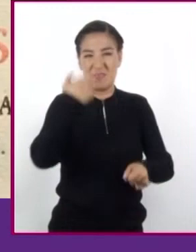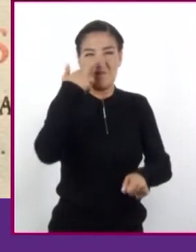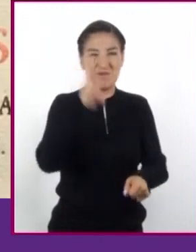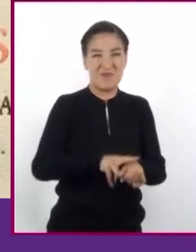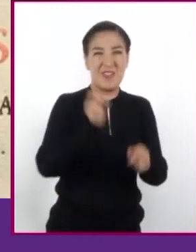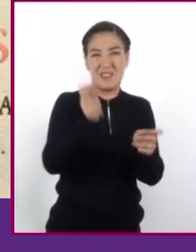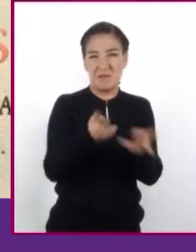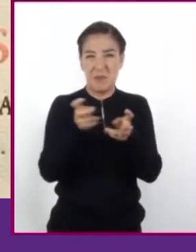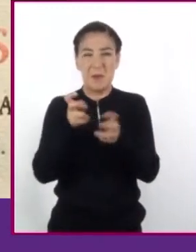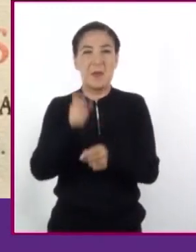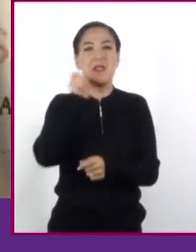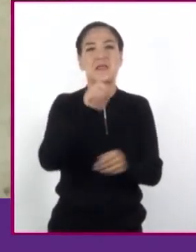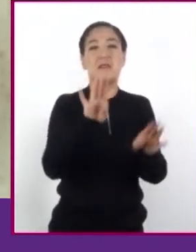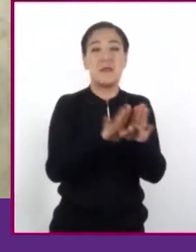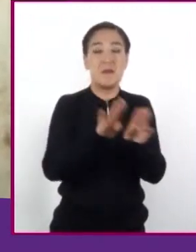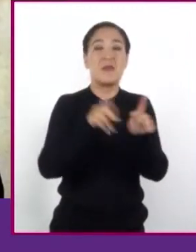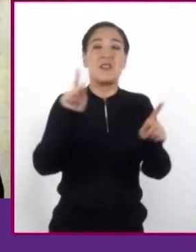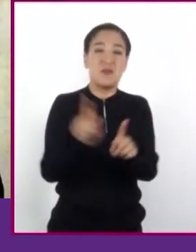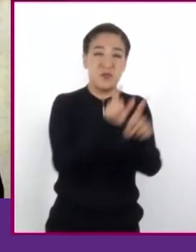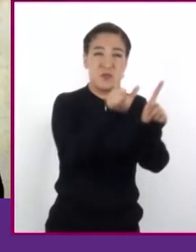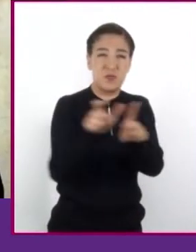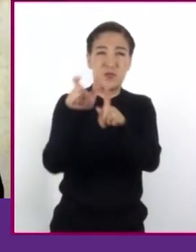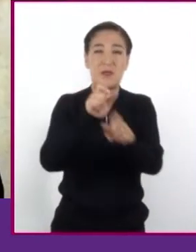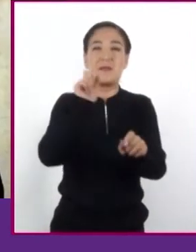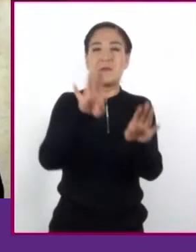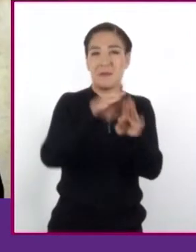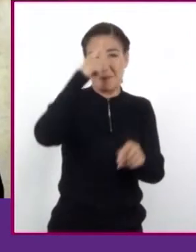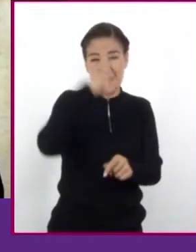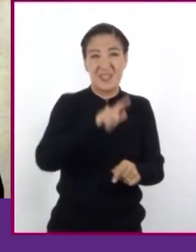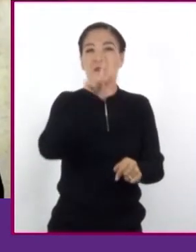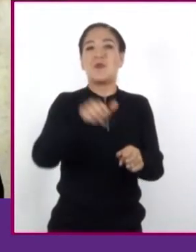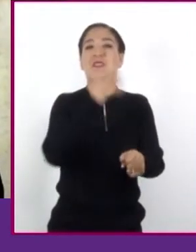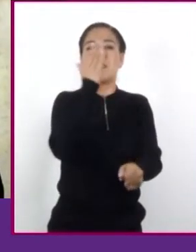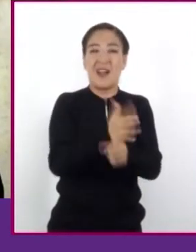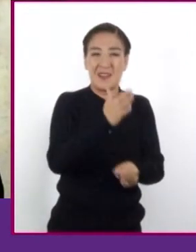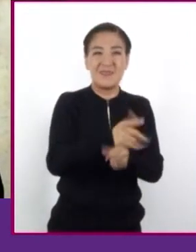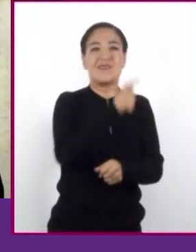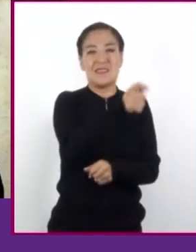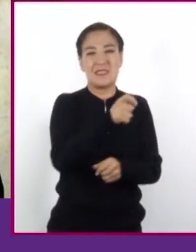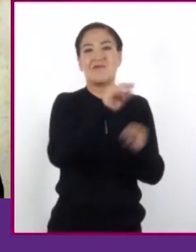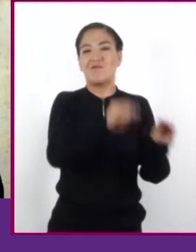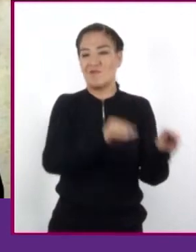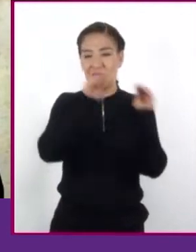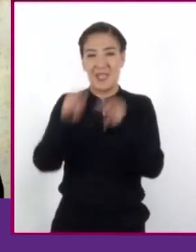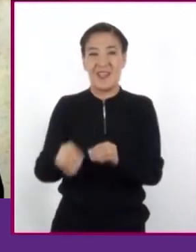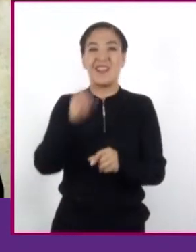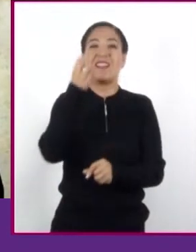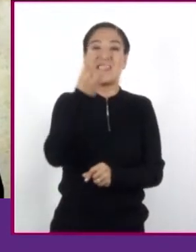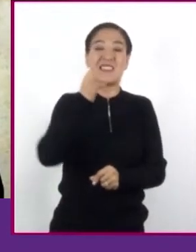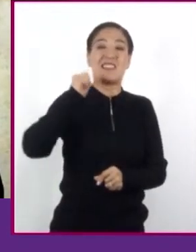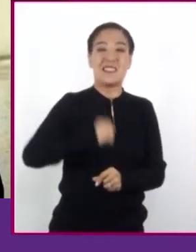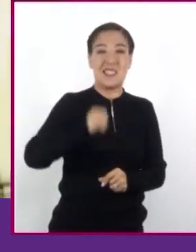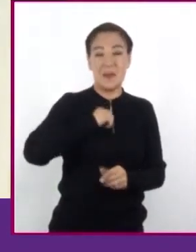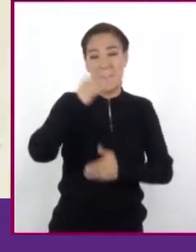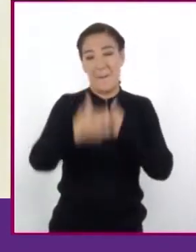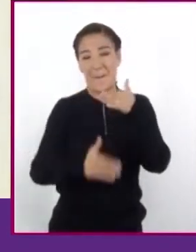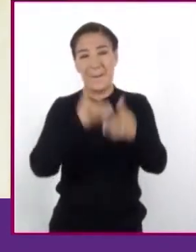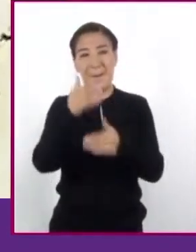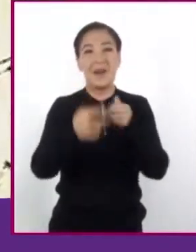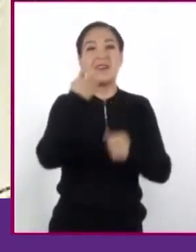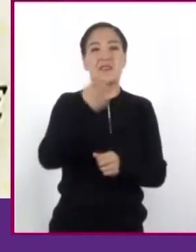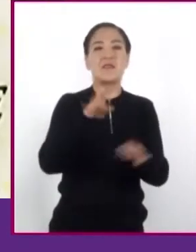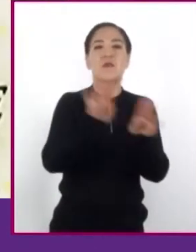de libros fueron perseguidos, detenidos y castigados por la Santa Inquisición durante los 3 siglos que duró la colonia. Ese proceso